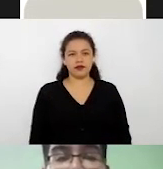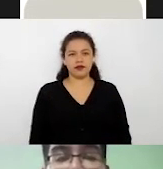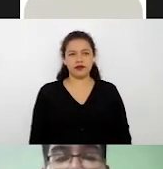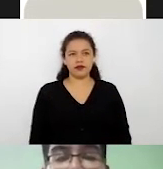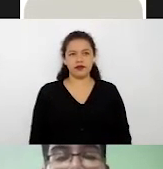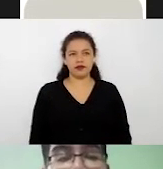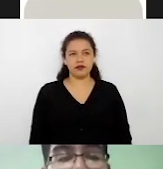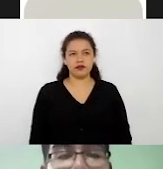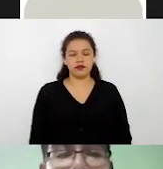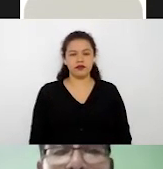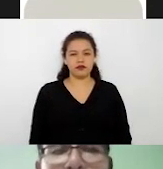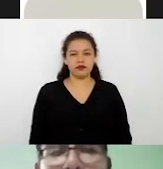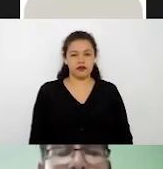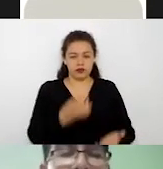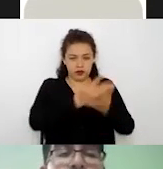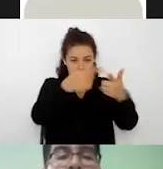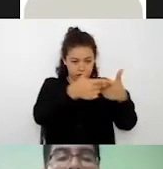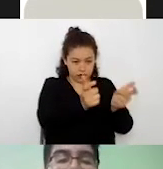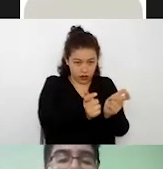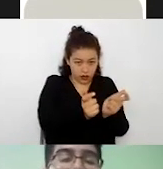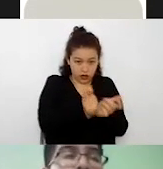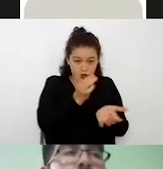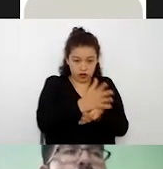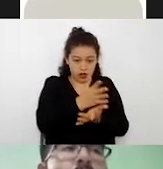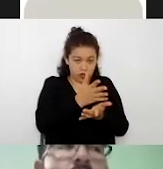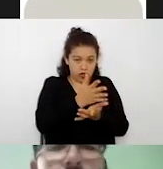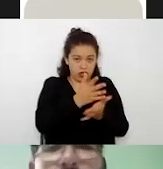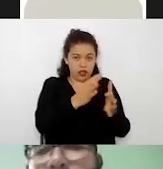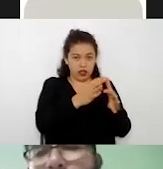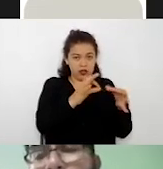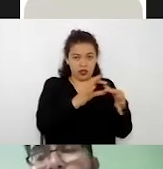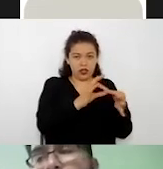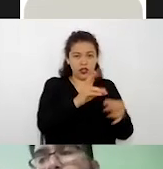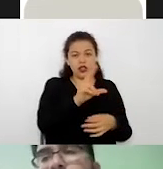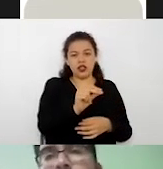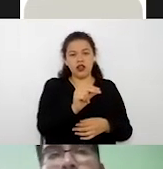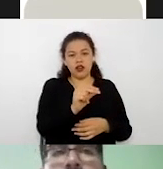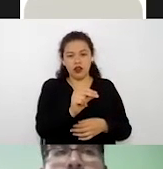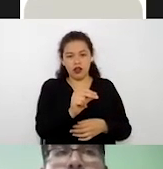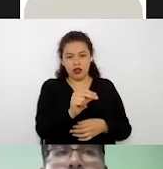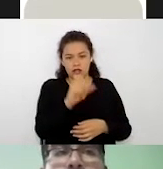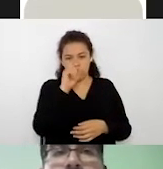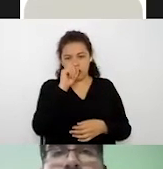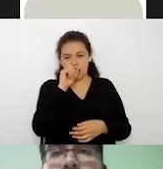las brigadas, como lo estamos viendo ahorita, sino también, por ejemplo, para recomendaciones